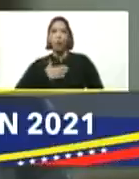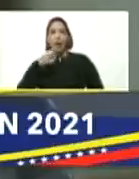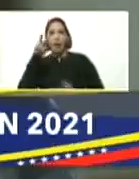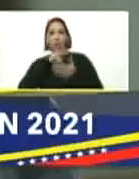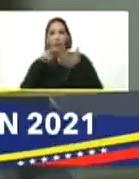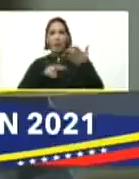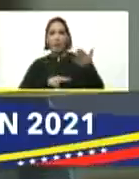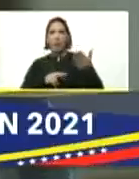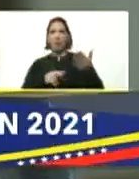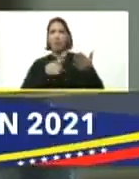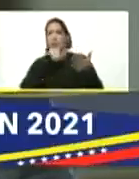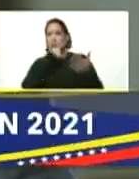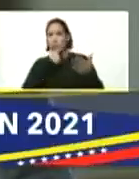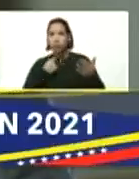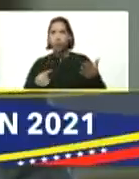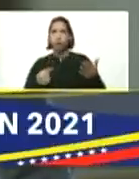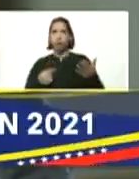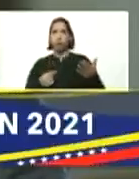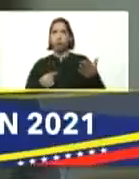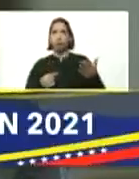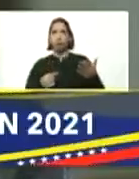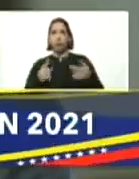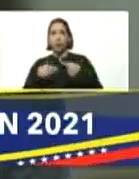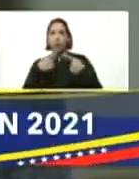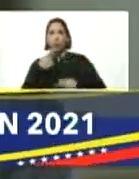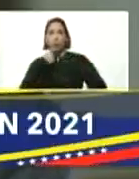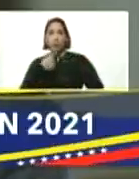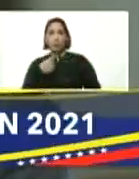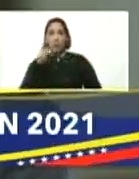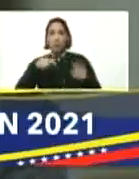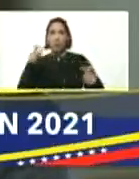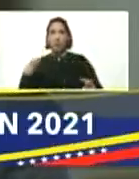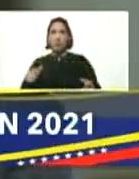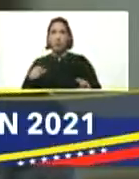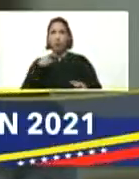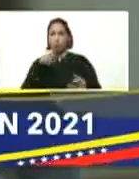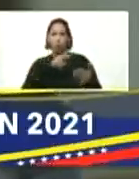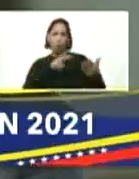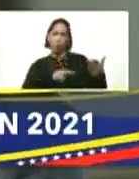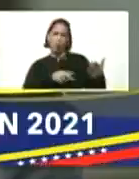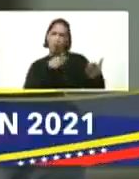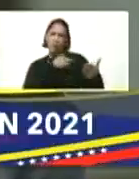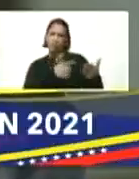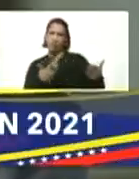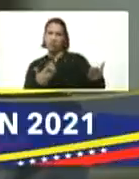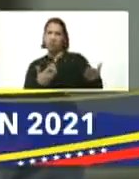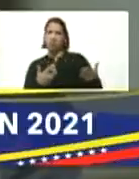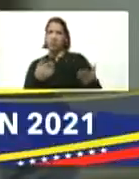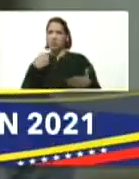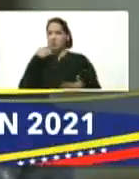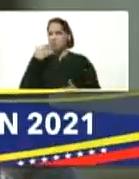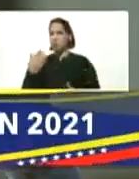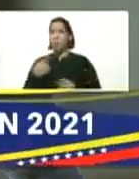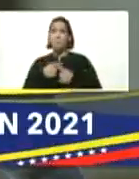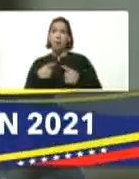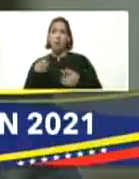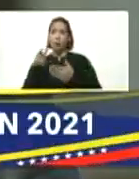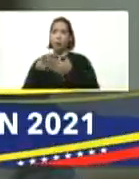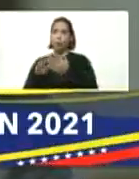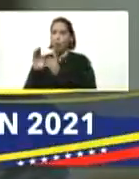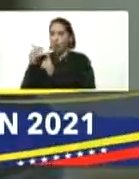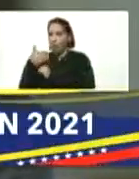con facilidad y después decirle a la gente que no, que tú no lo lees así, que eso no sirve, pero que tú lo lees